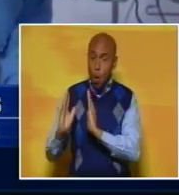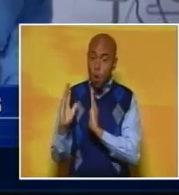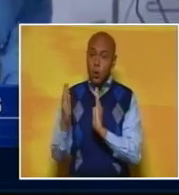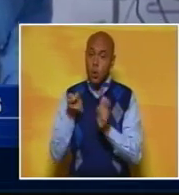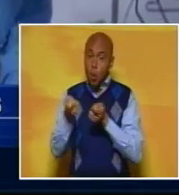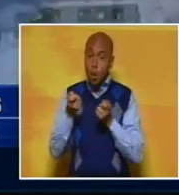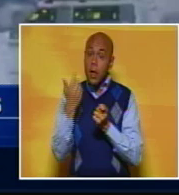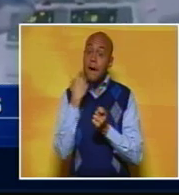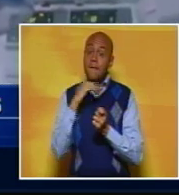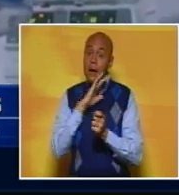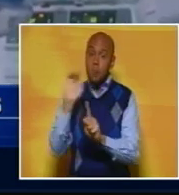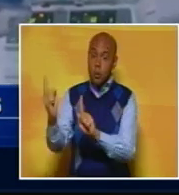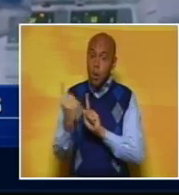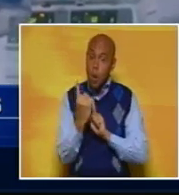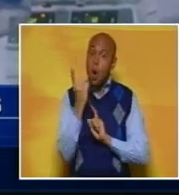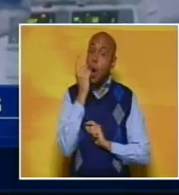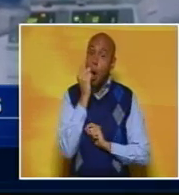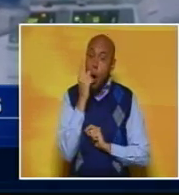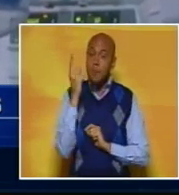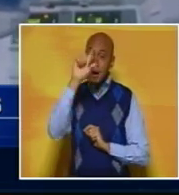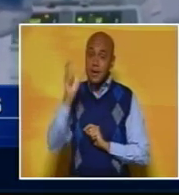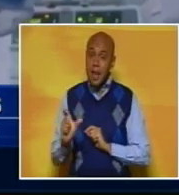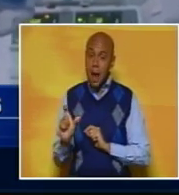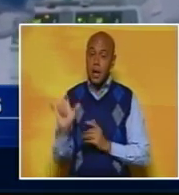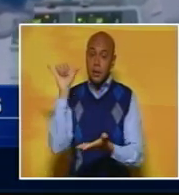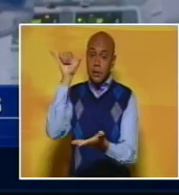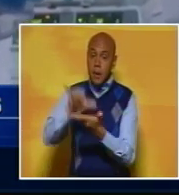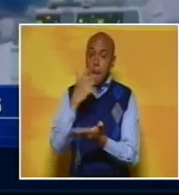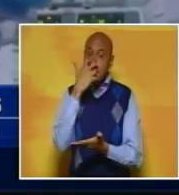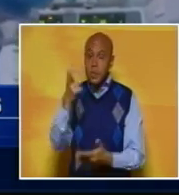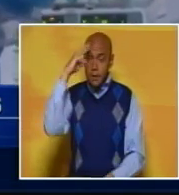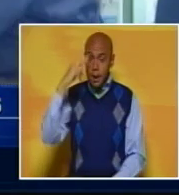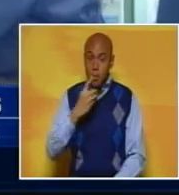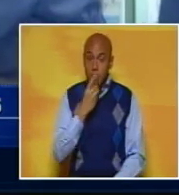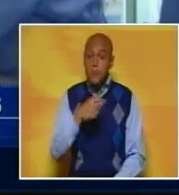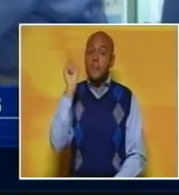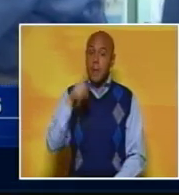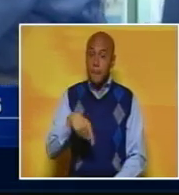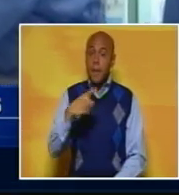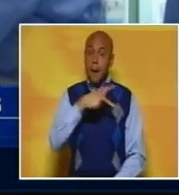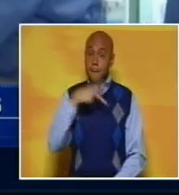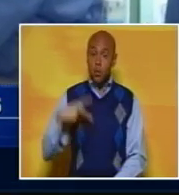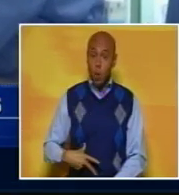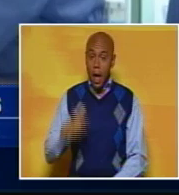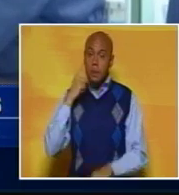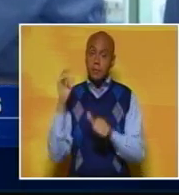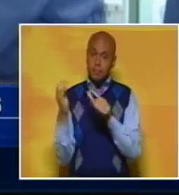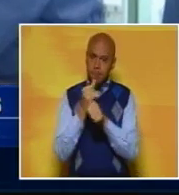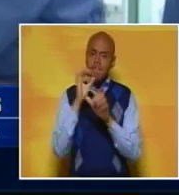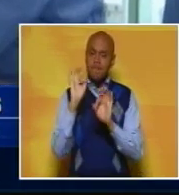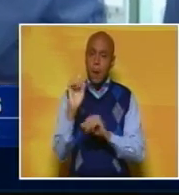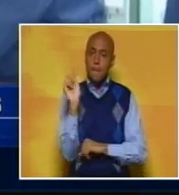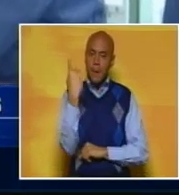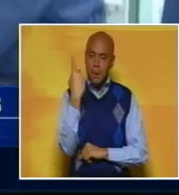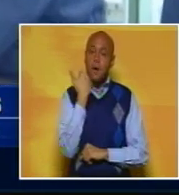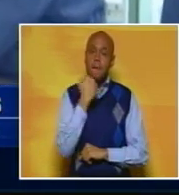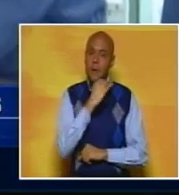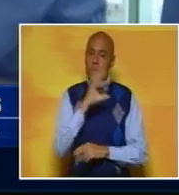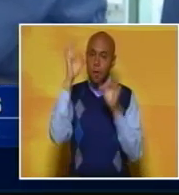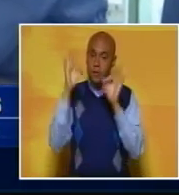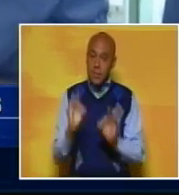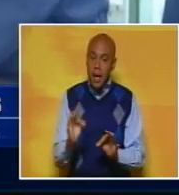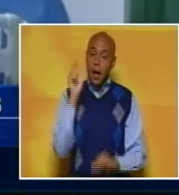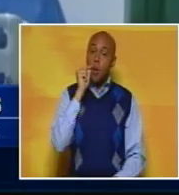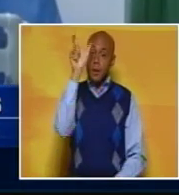del paciente, un turista italiano que se alojaba en uno de sus establecimientos. En Portugal fue confirmado el primer caso en un